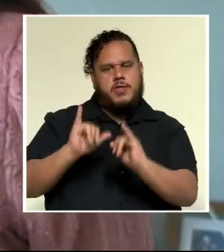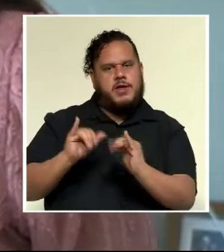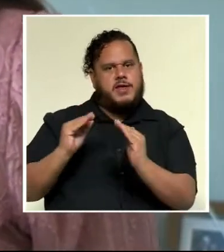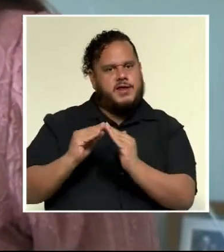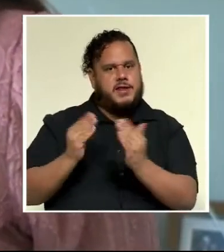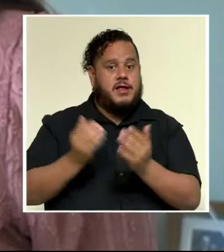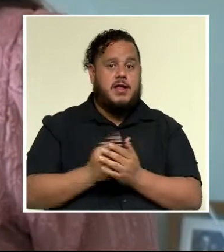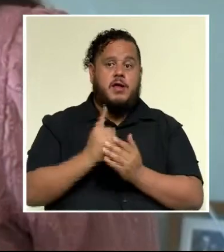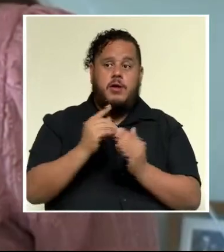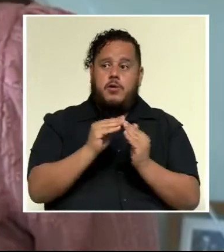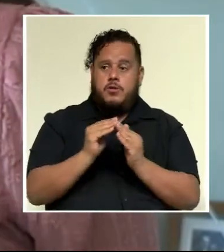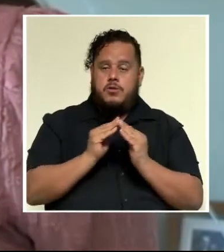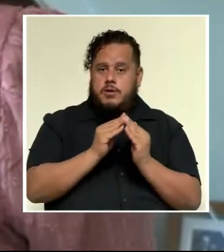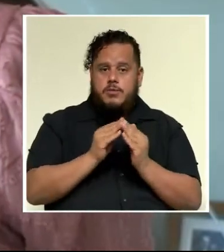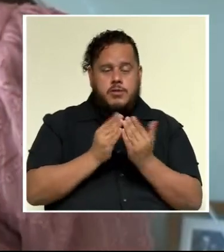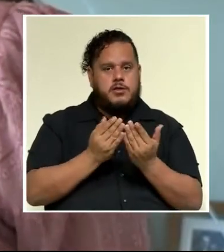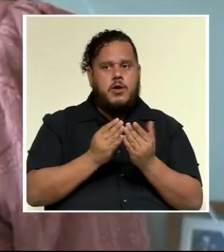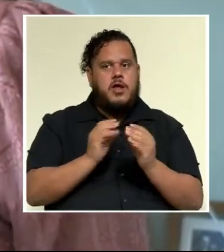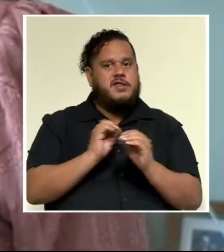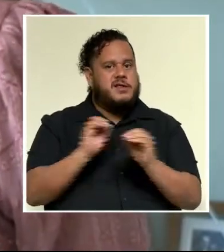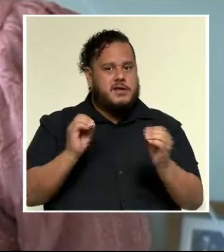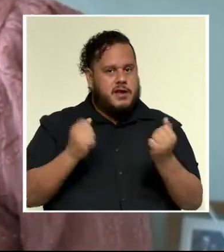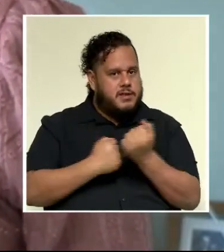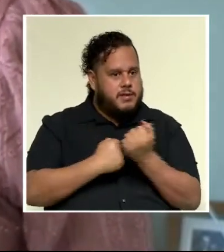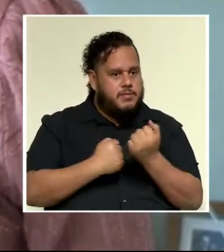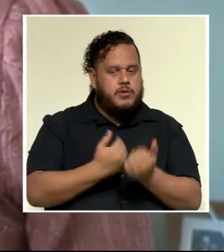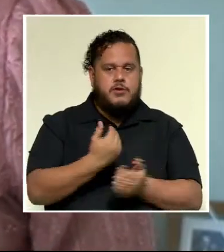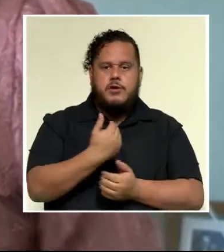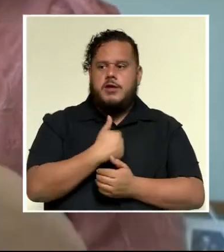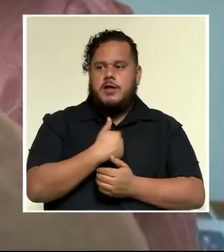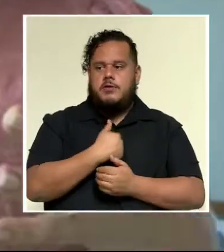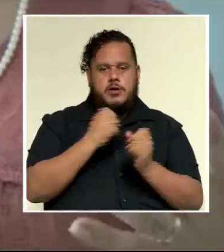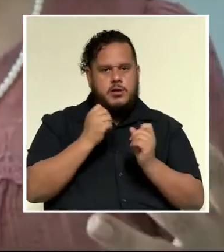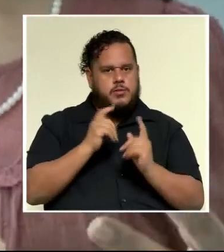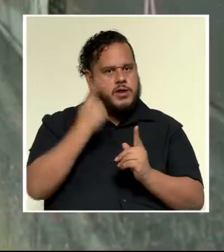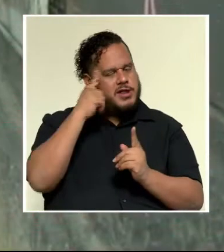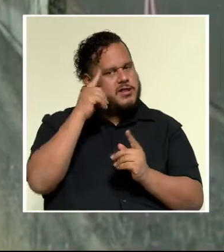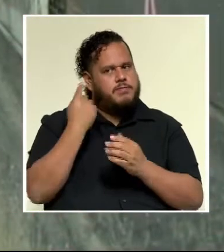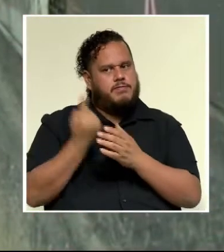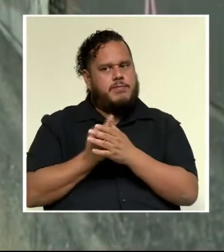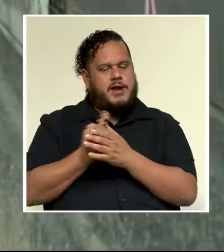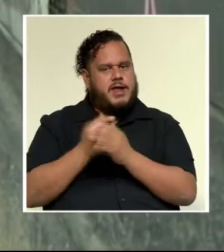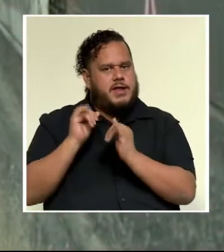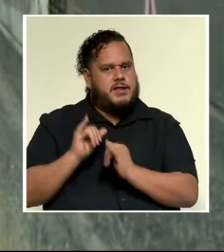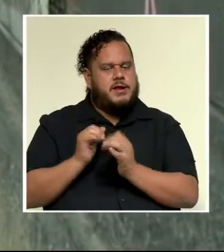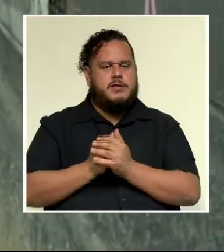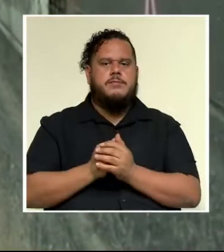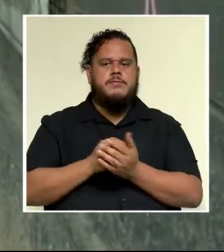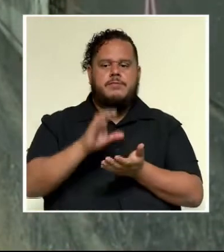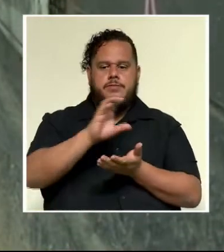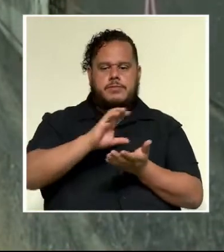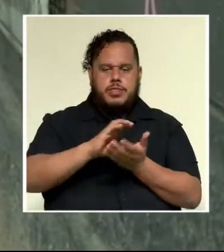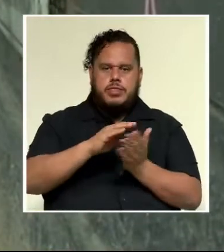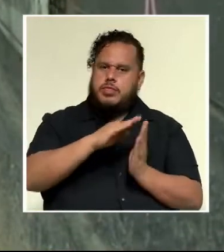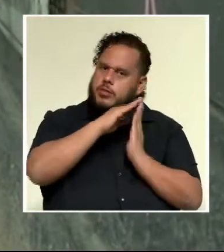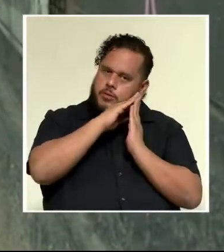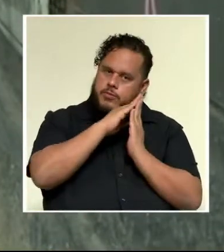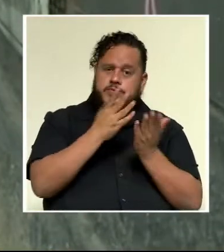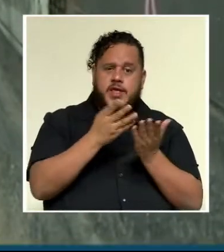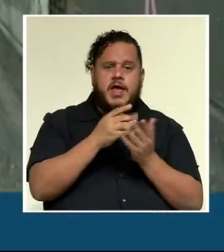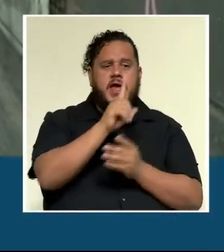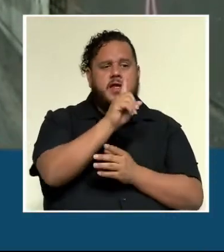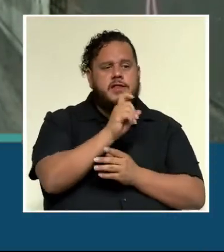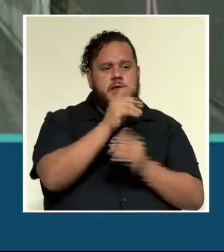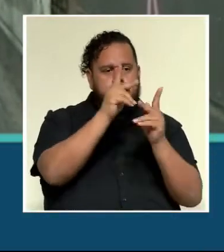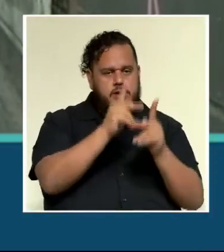población sin redes de apoyo, que no tenía opciones para aislarse. El centro dormitorio pasó de recibir a 100